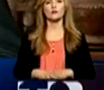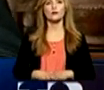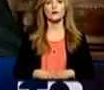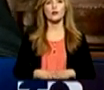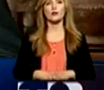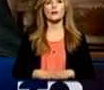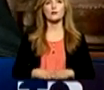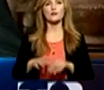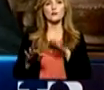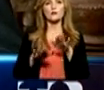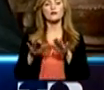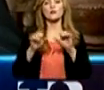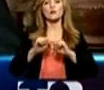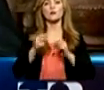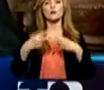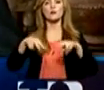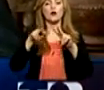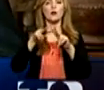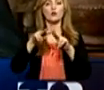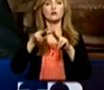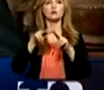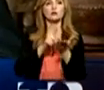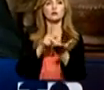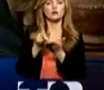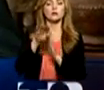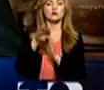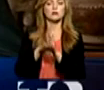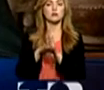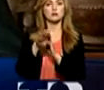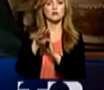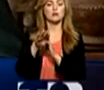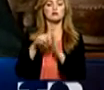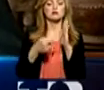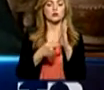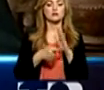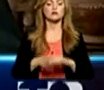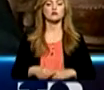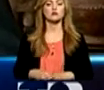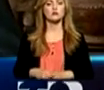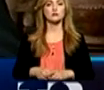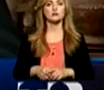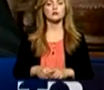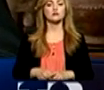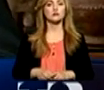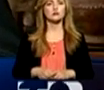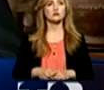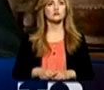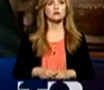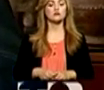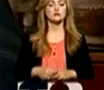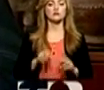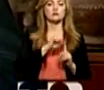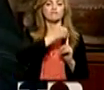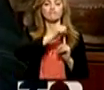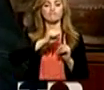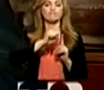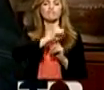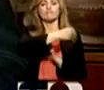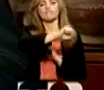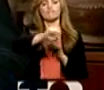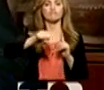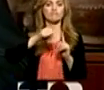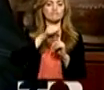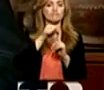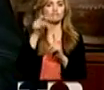vez compense el costo fiscal de reducir el ISD. Lamentablemente tenemos una situación fiscal que no da lugar